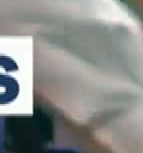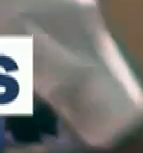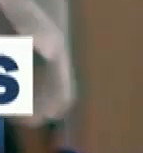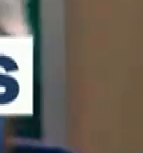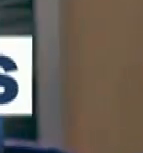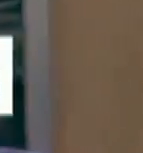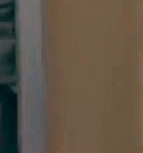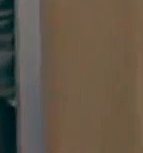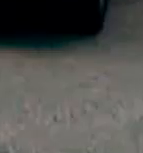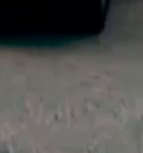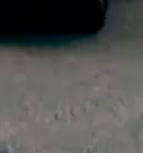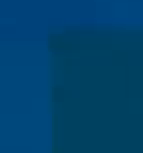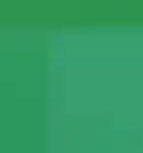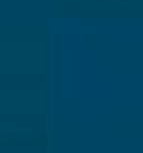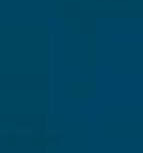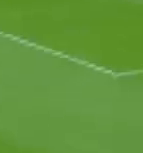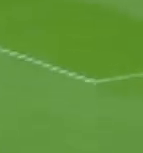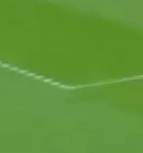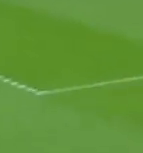tras los allanamientos.